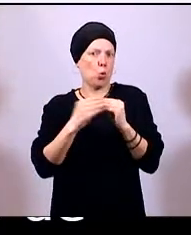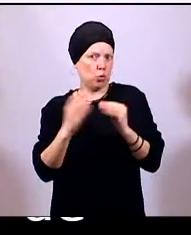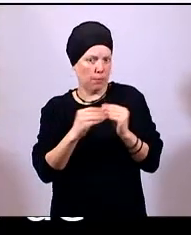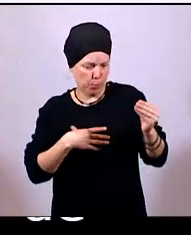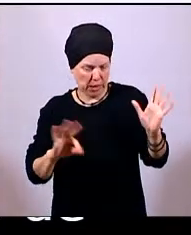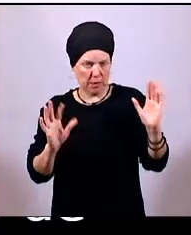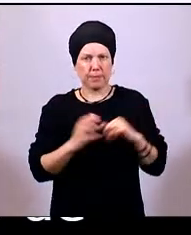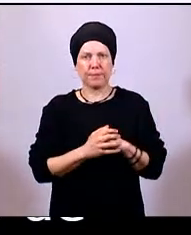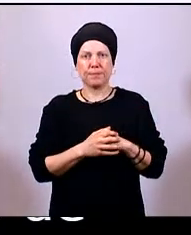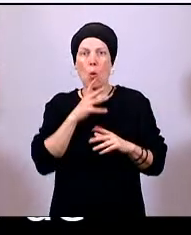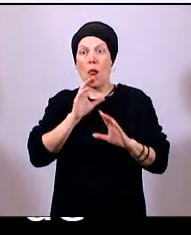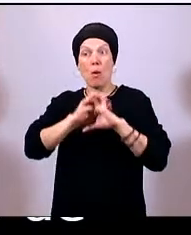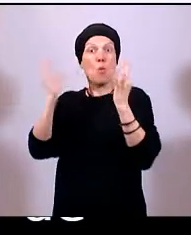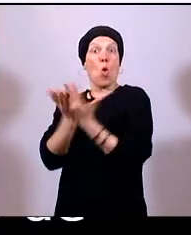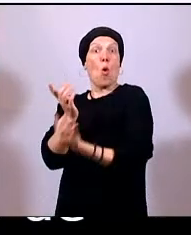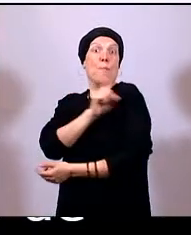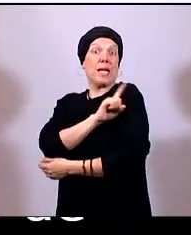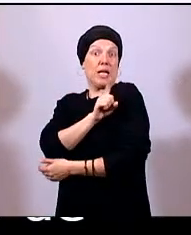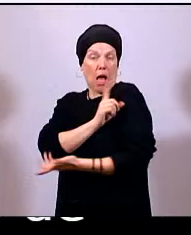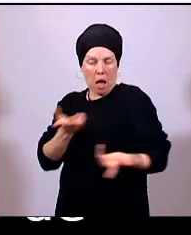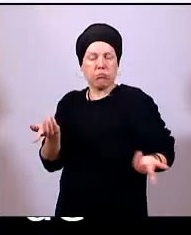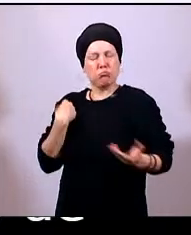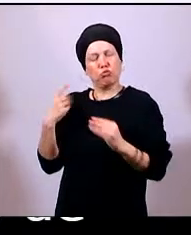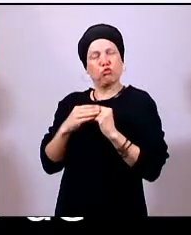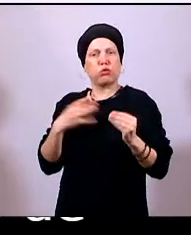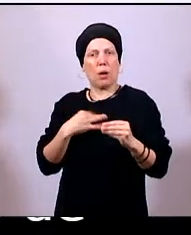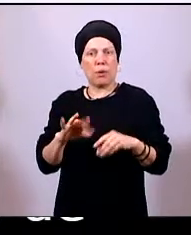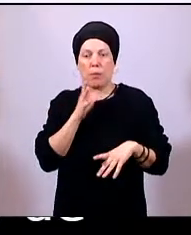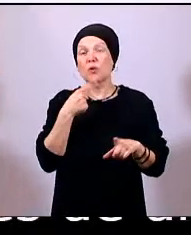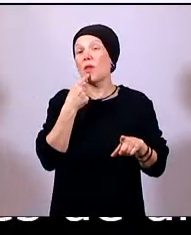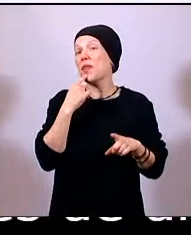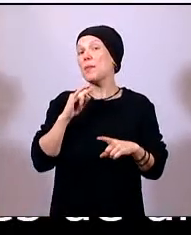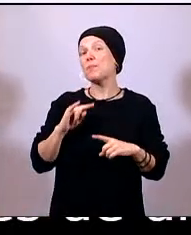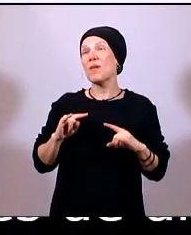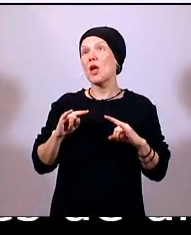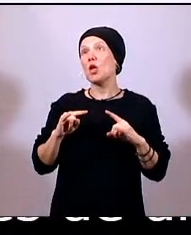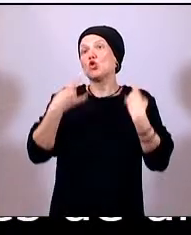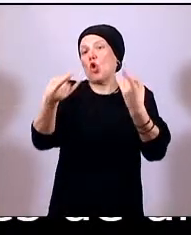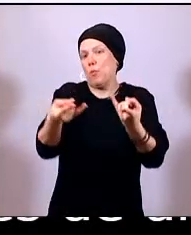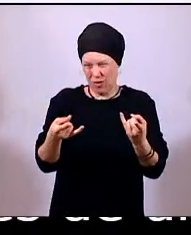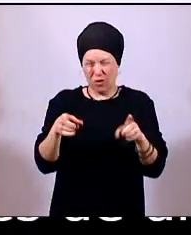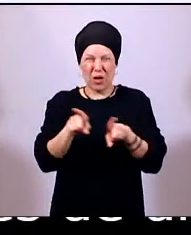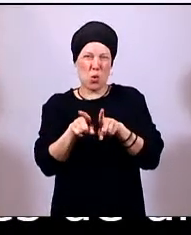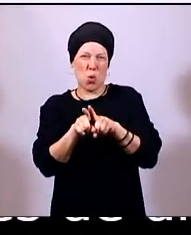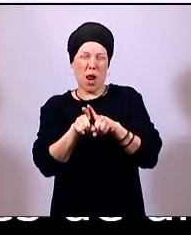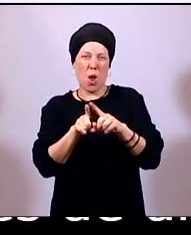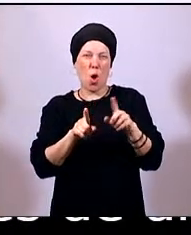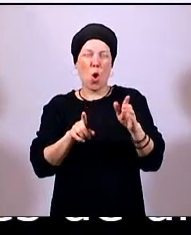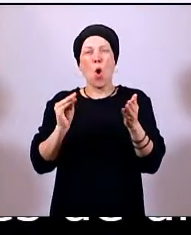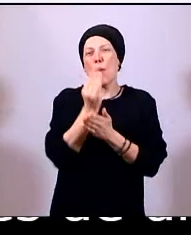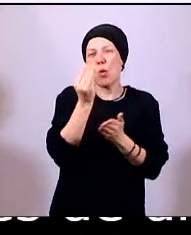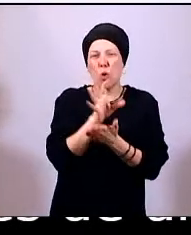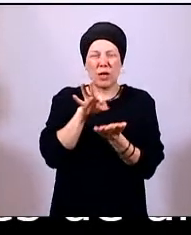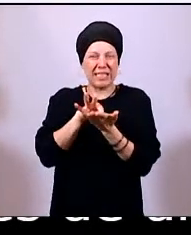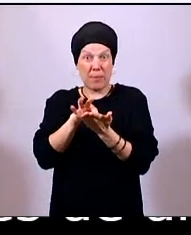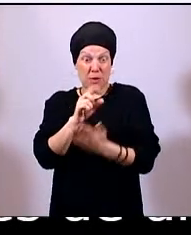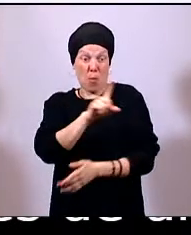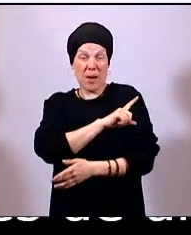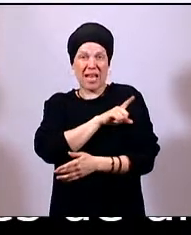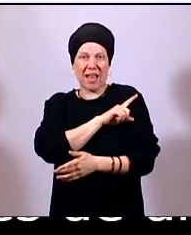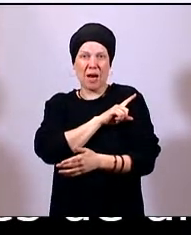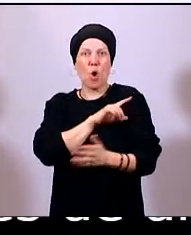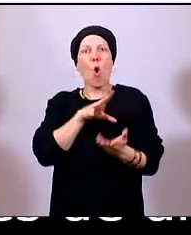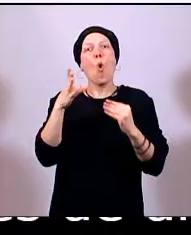el mundo militar, y por eso se habla de dualizar el desarrollo de los productos y servicios para que